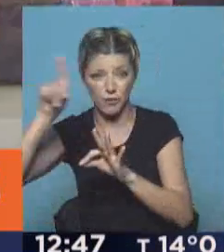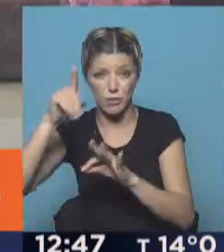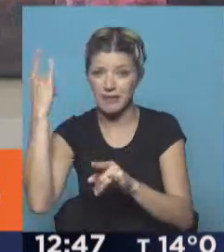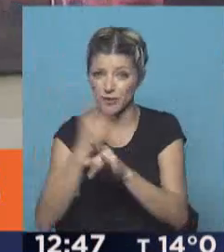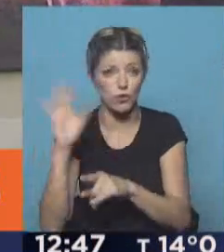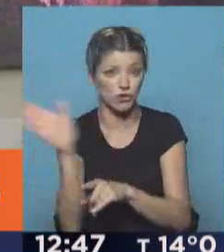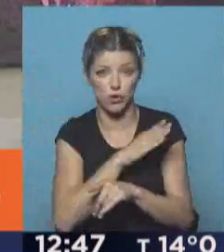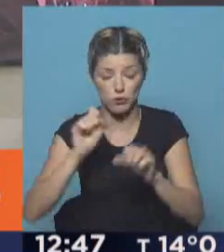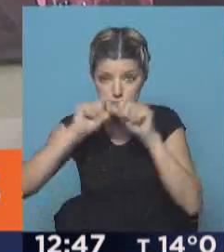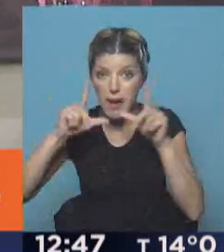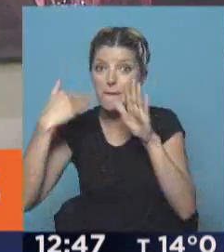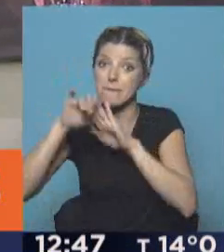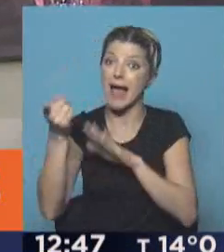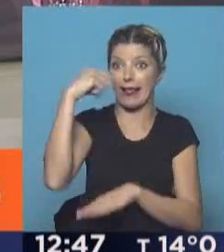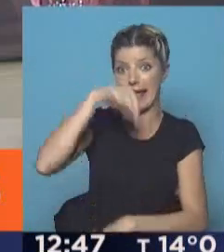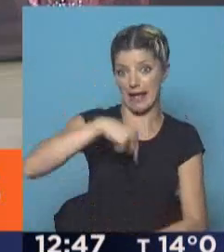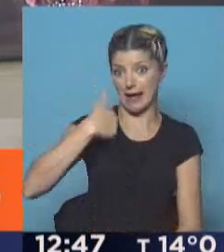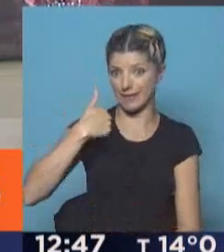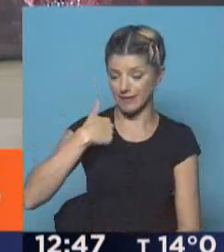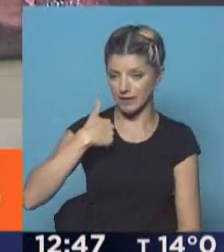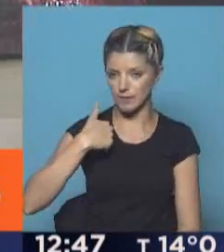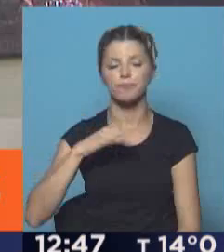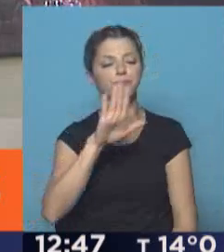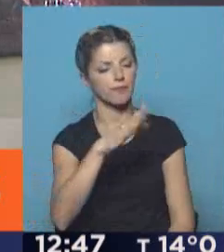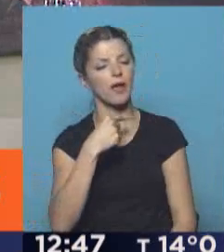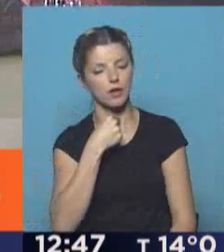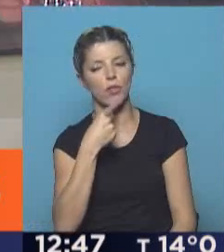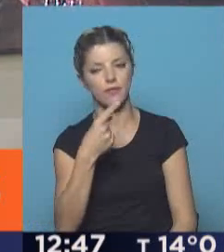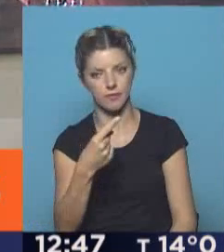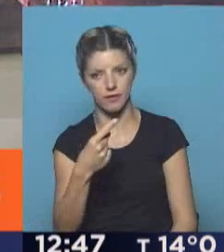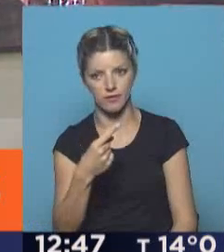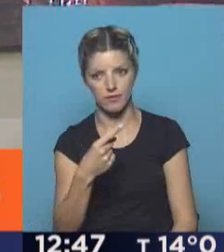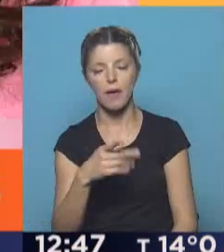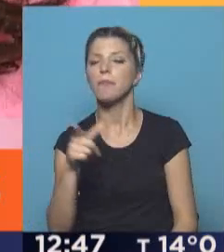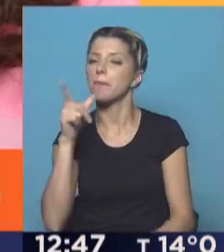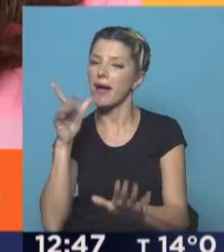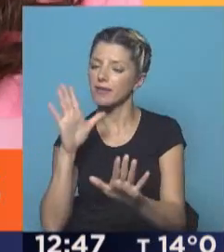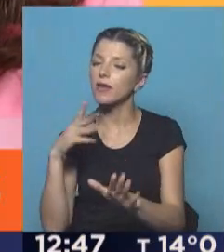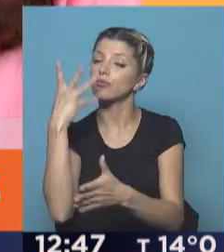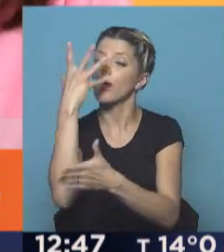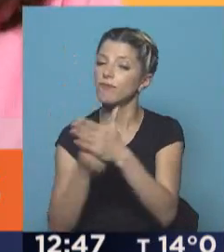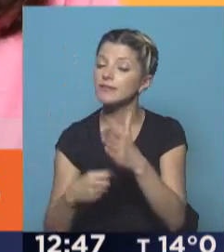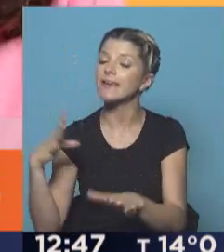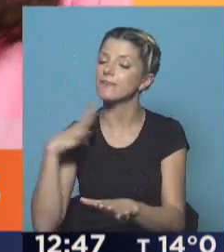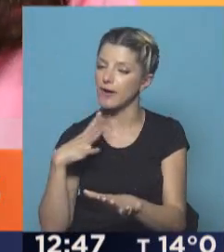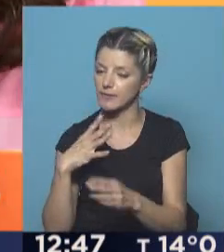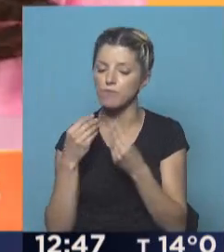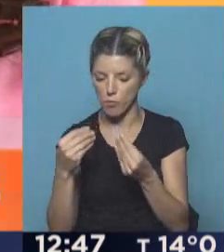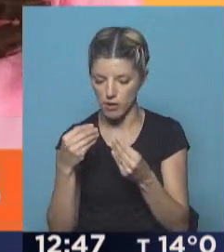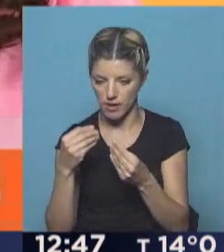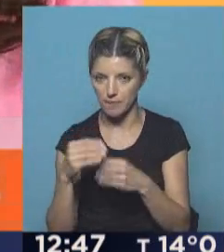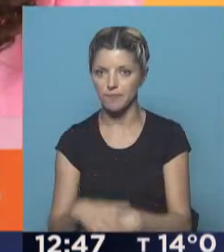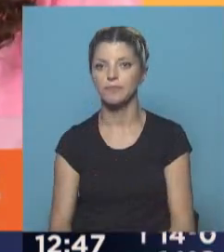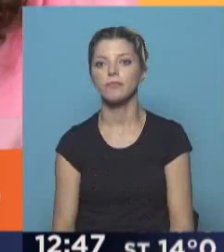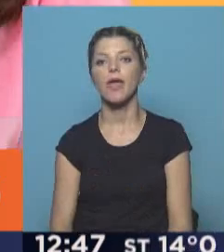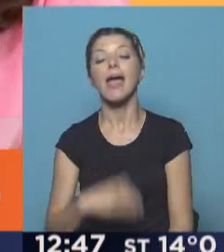todos mucho más alarmados que nosotros. Una cosa que te quiero decir, Inde, yo creo que esto es una falencia y hay que decirlo, porque si bien hay un fenómeno y un